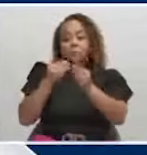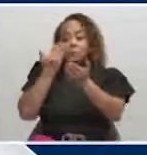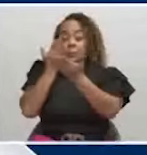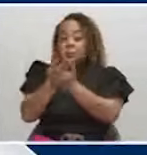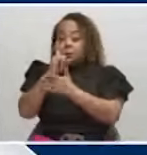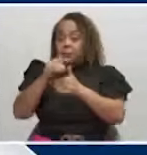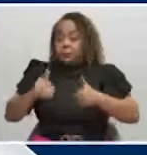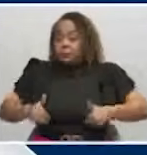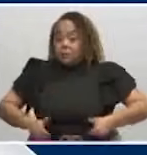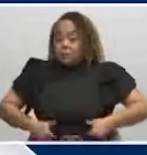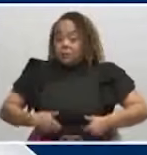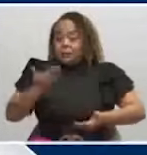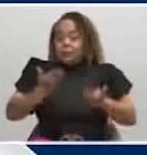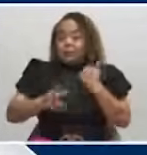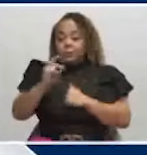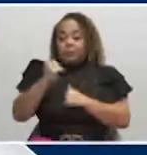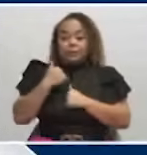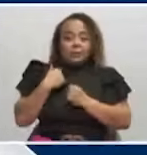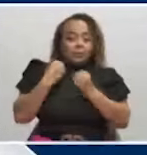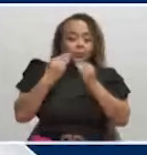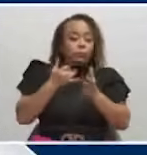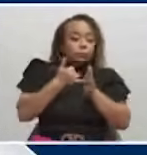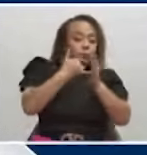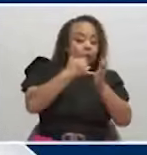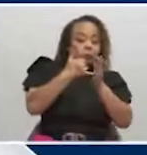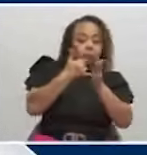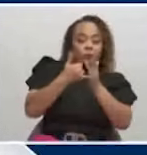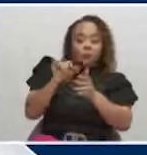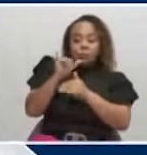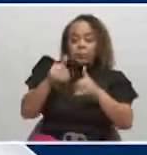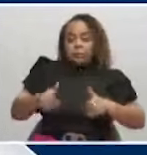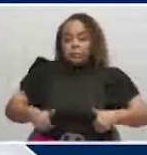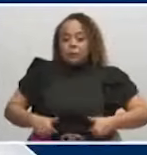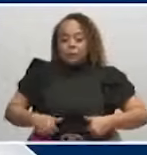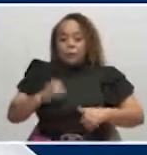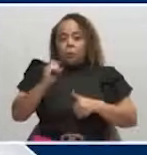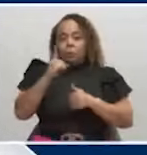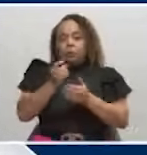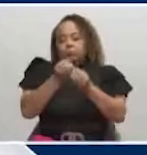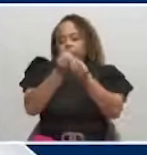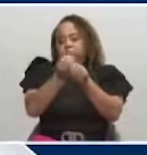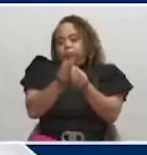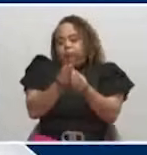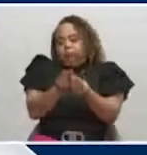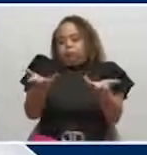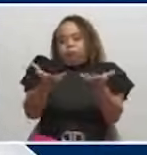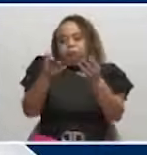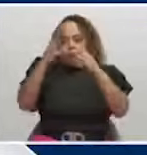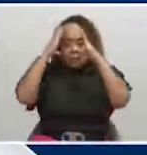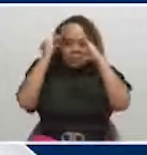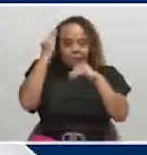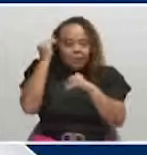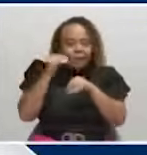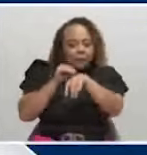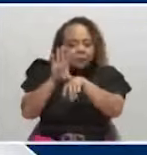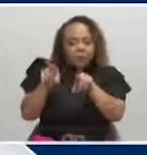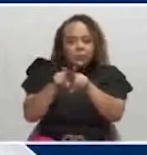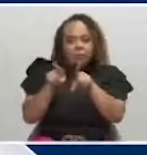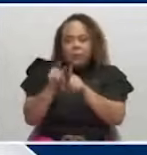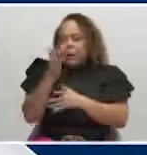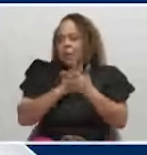que tal vez no tiene gran cantidad de títulos como estratega o una vasta experiencia. ¿Influye esto también en